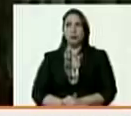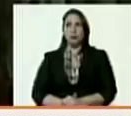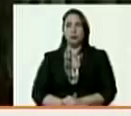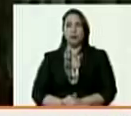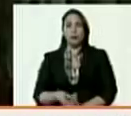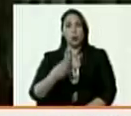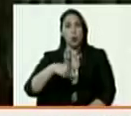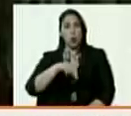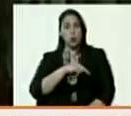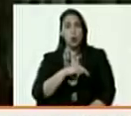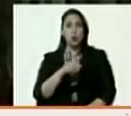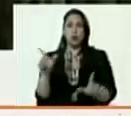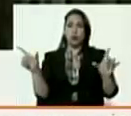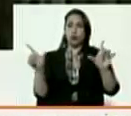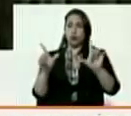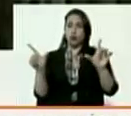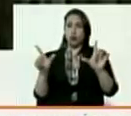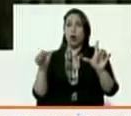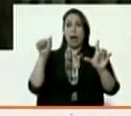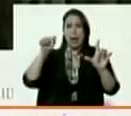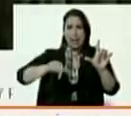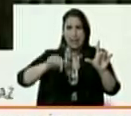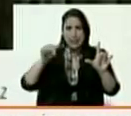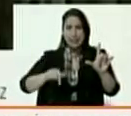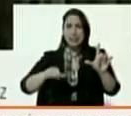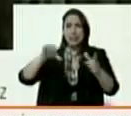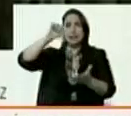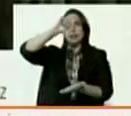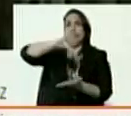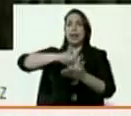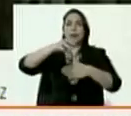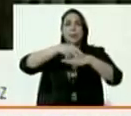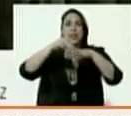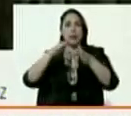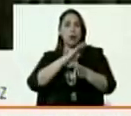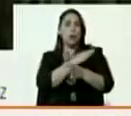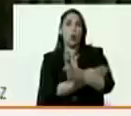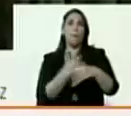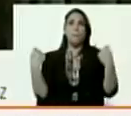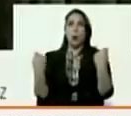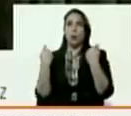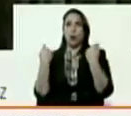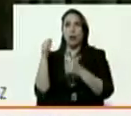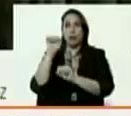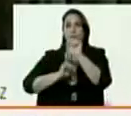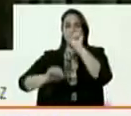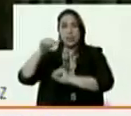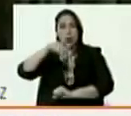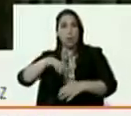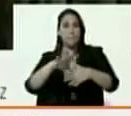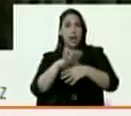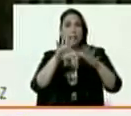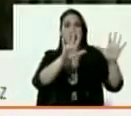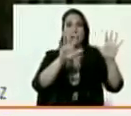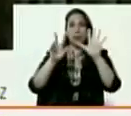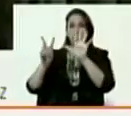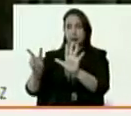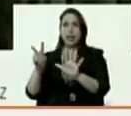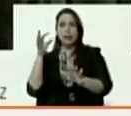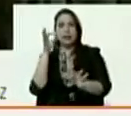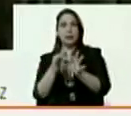Estamos transmitiendo desde aquí, desde la sede del Ministerio del Poder Popular para la Defensa. Hoy es martes 17 de